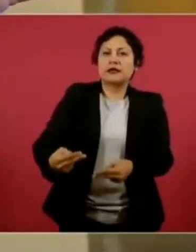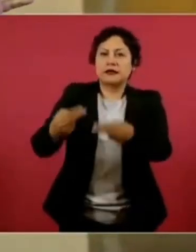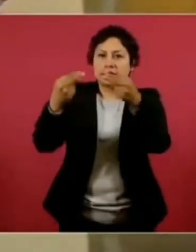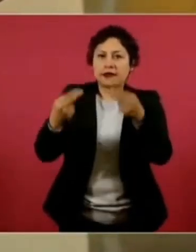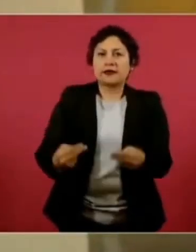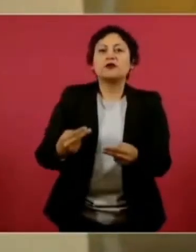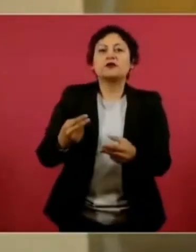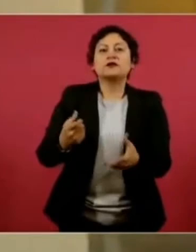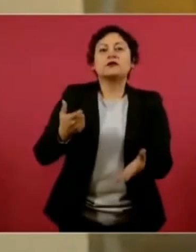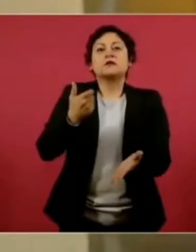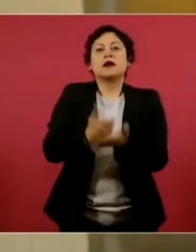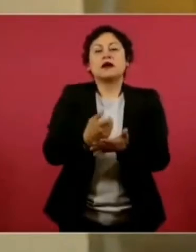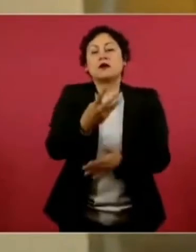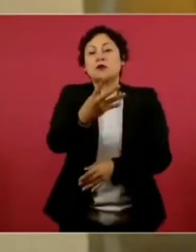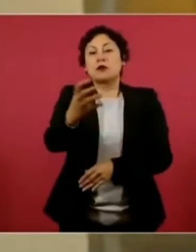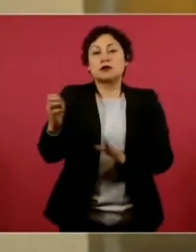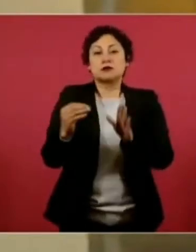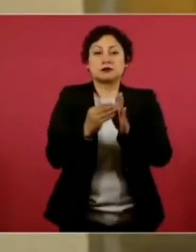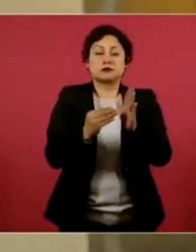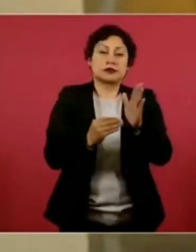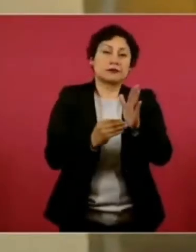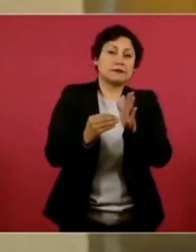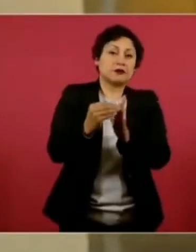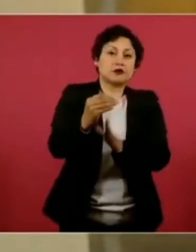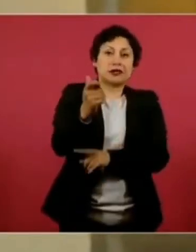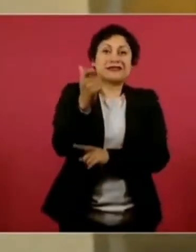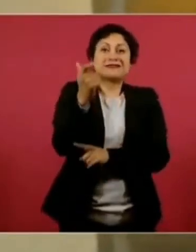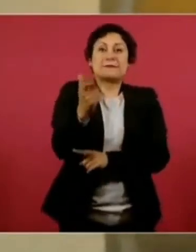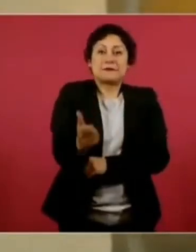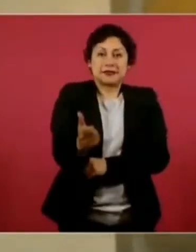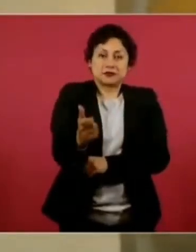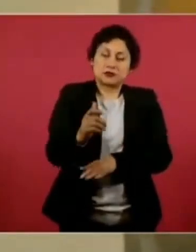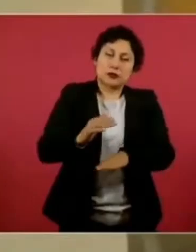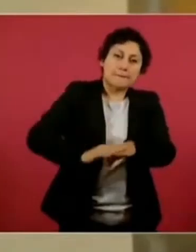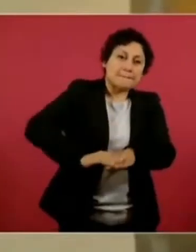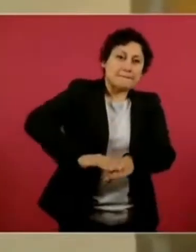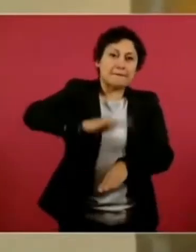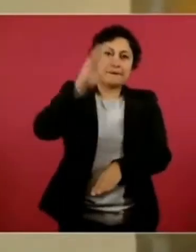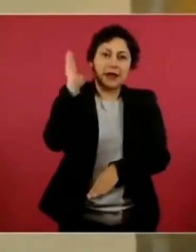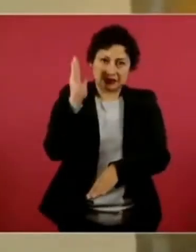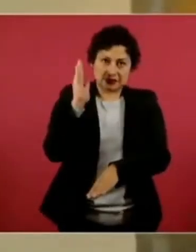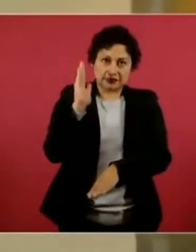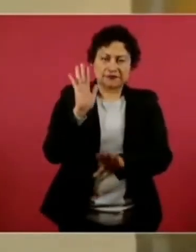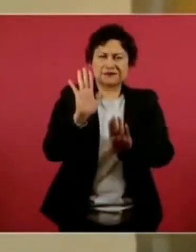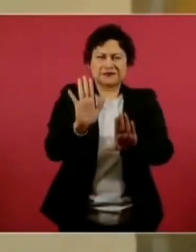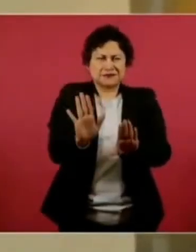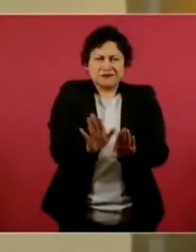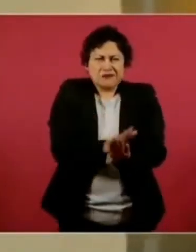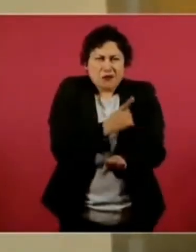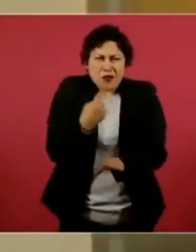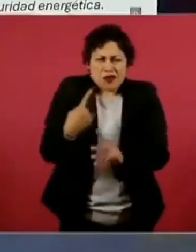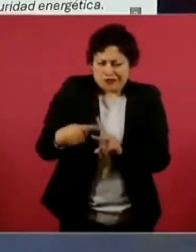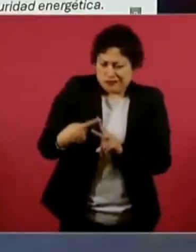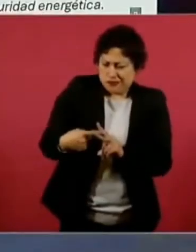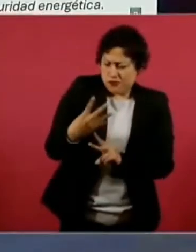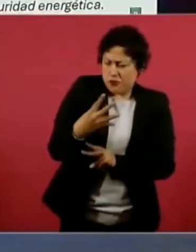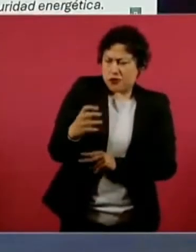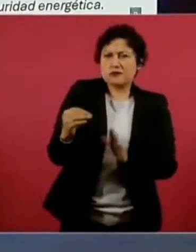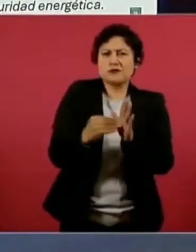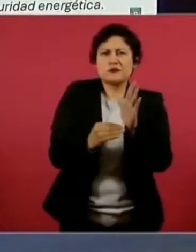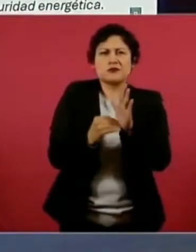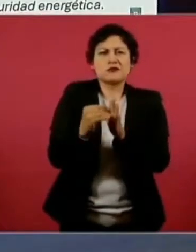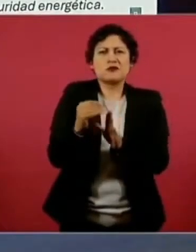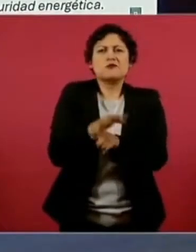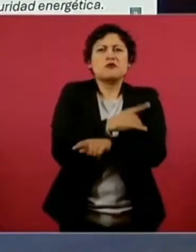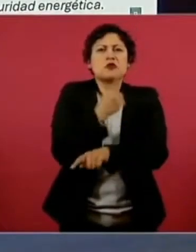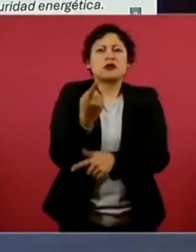millones de pesos más de lo que pagaron en su suministro eléctrico. ¿Por qué nos referimos a 400,000 millones más? Bueno, eso es lo